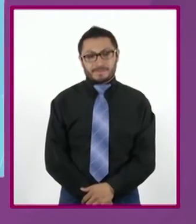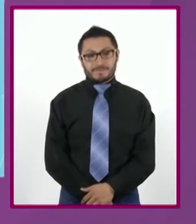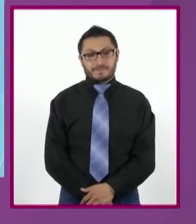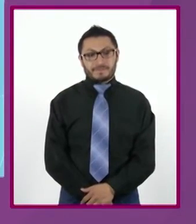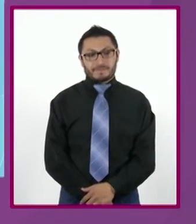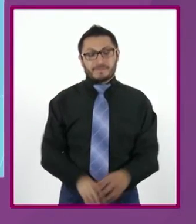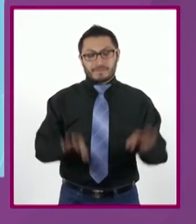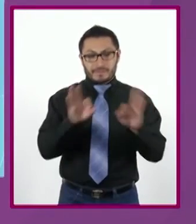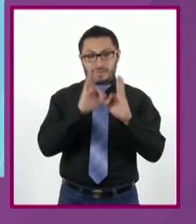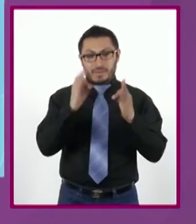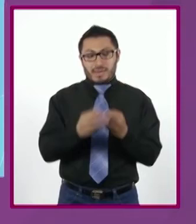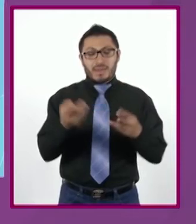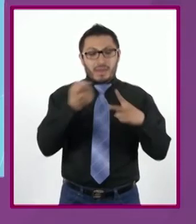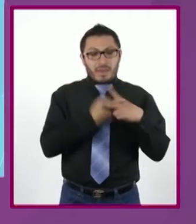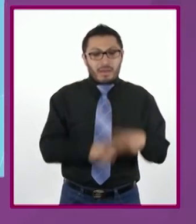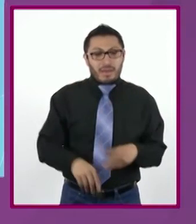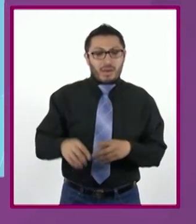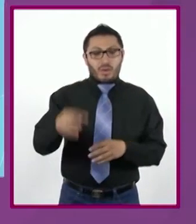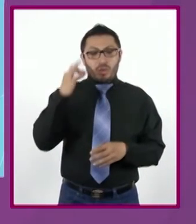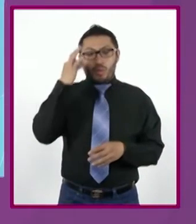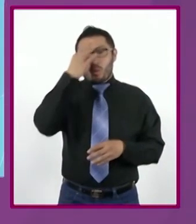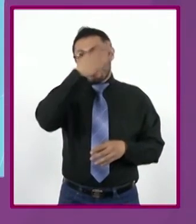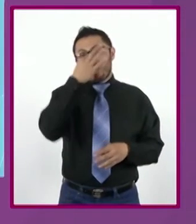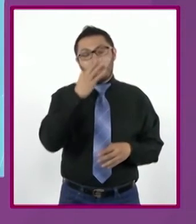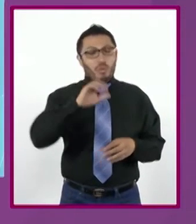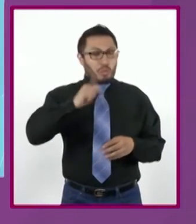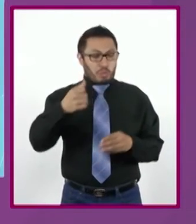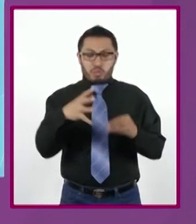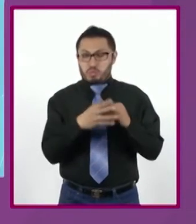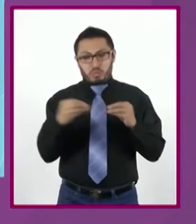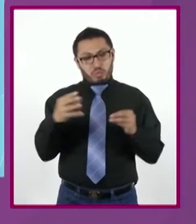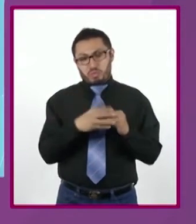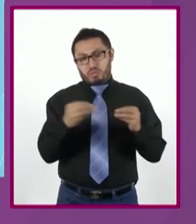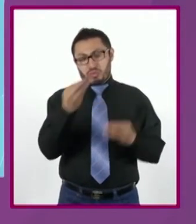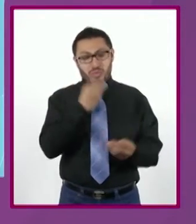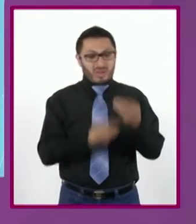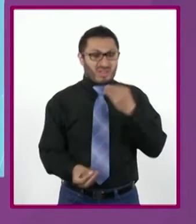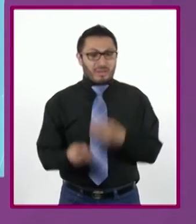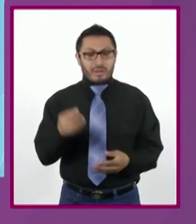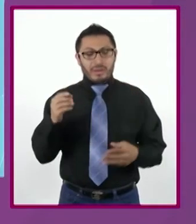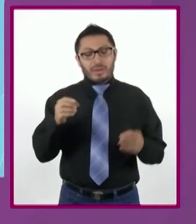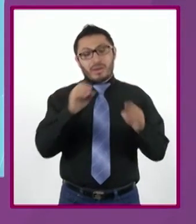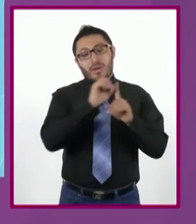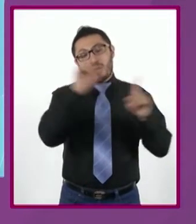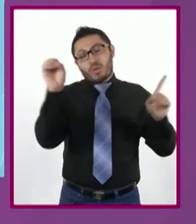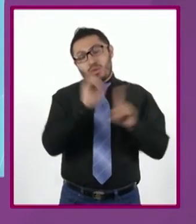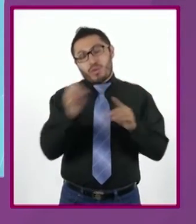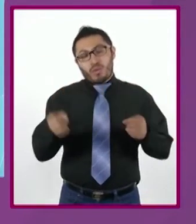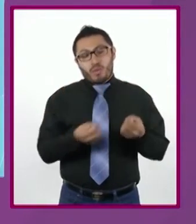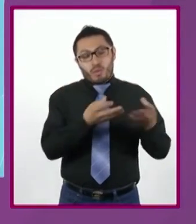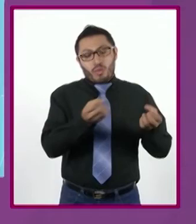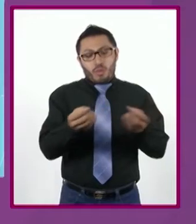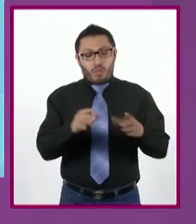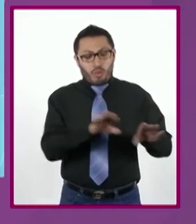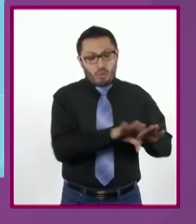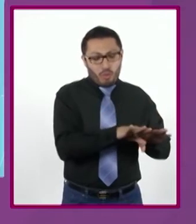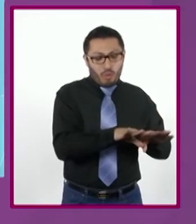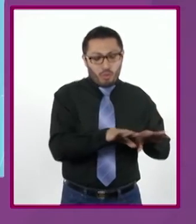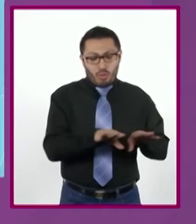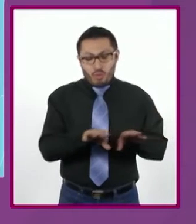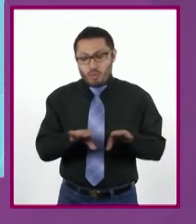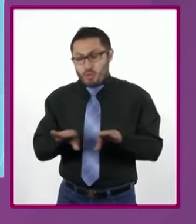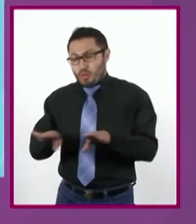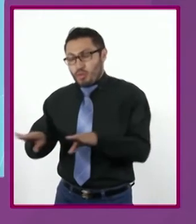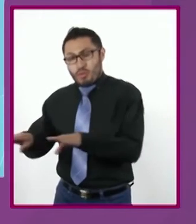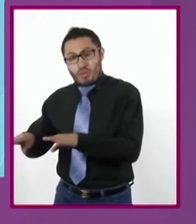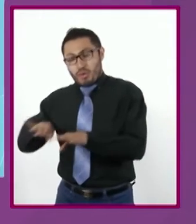El proceso inicia cuando las fresas u otro alimento son distribuidas en una banda que los trasladará a la